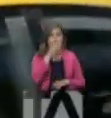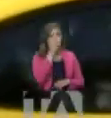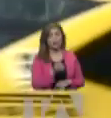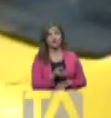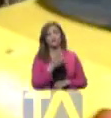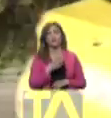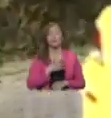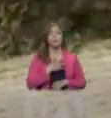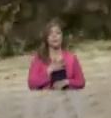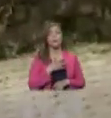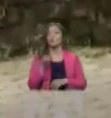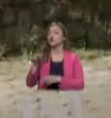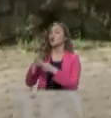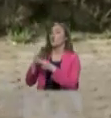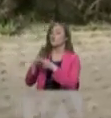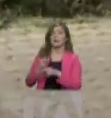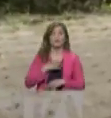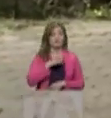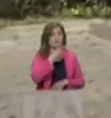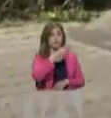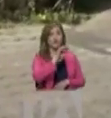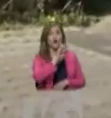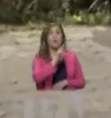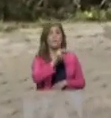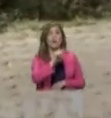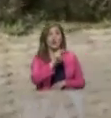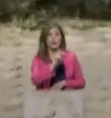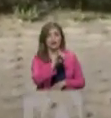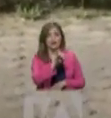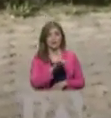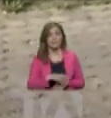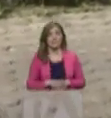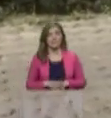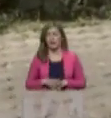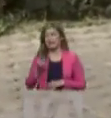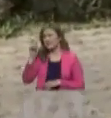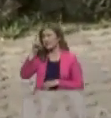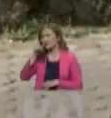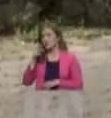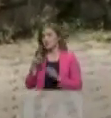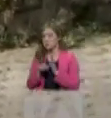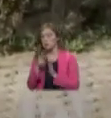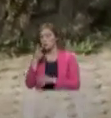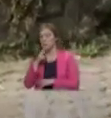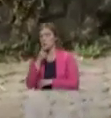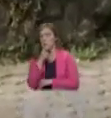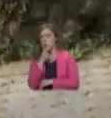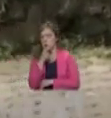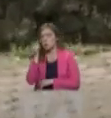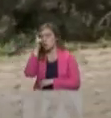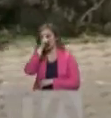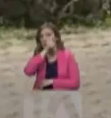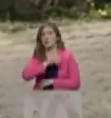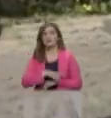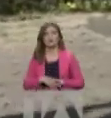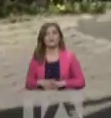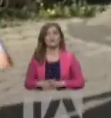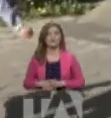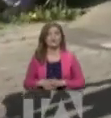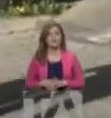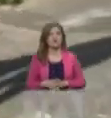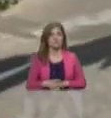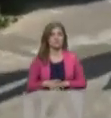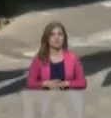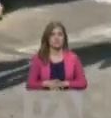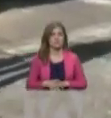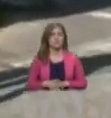favor. Giovanni Centeno. Bueno, Giovanni, muy complicada la situación. Nosotros hemos estado acá algunos minutos y hemos visto bastante congestión